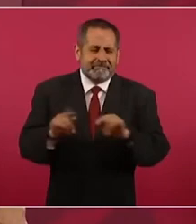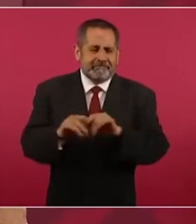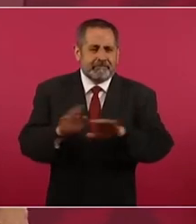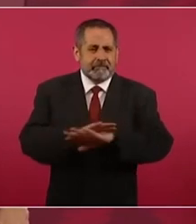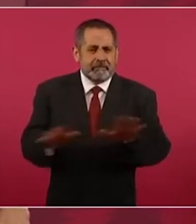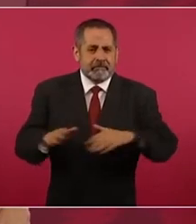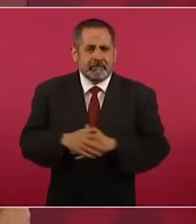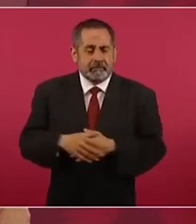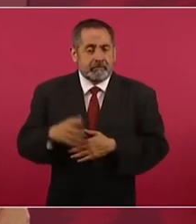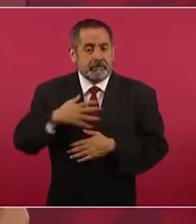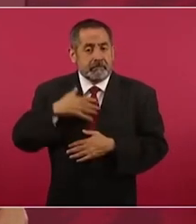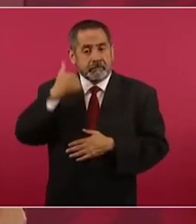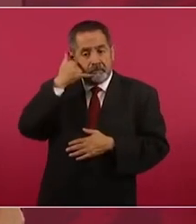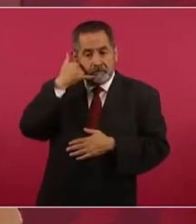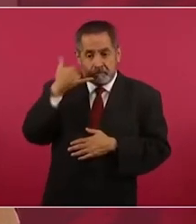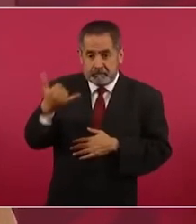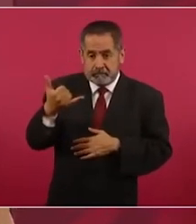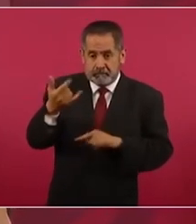cancelo mi teléfono